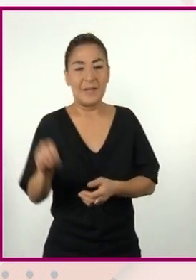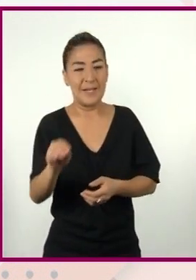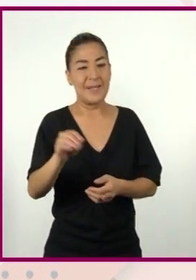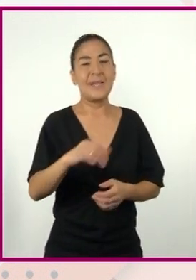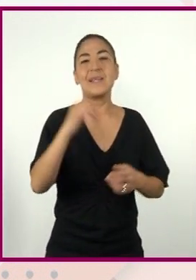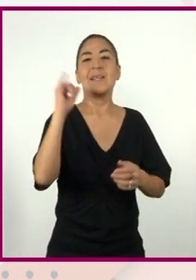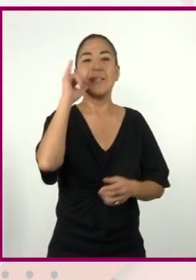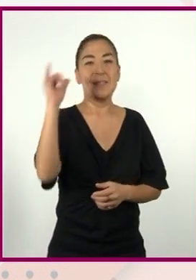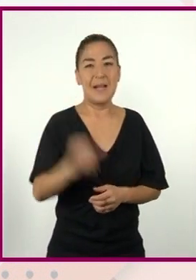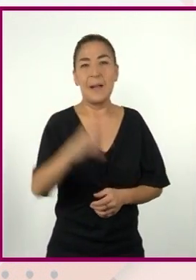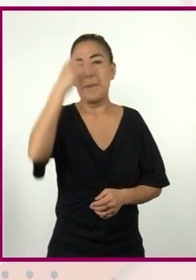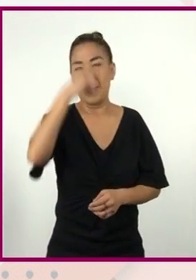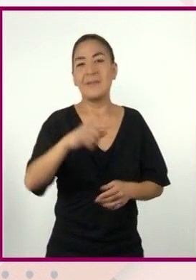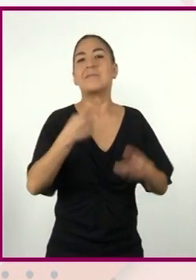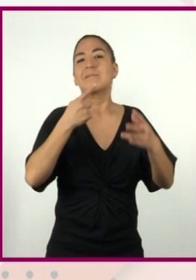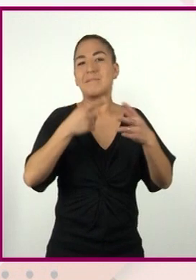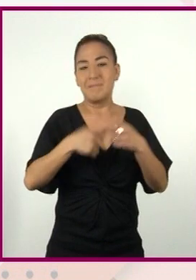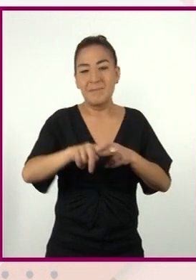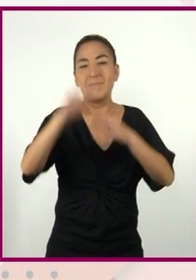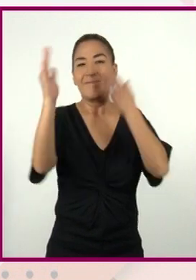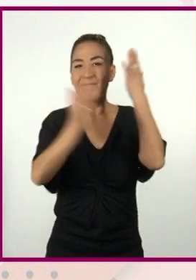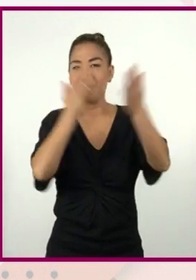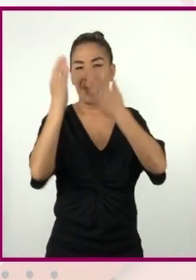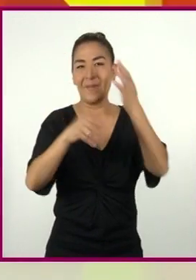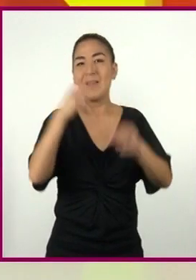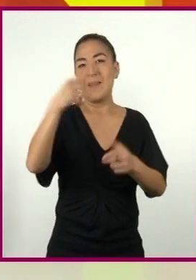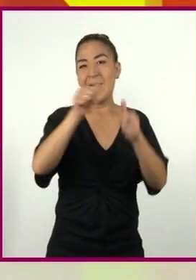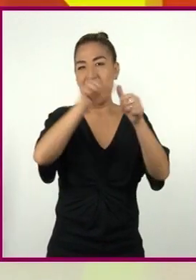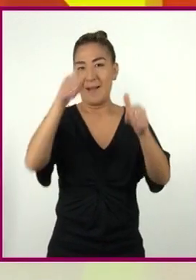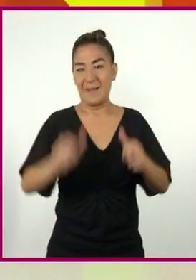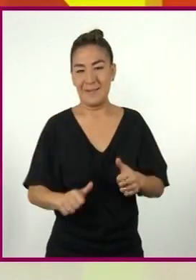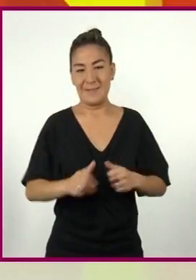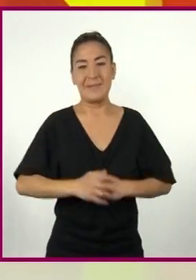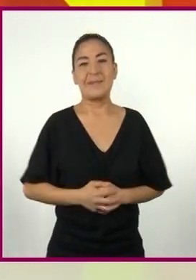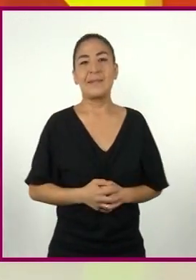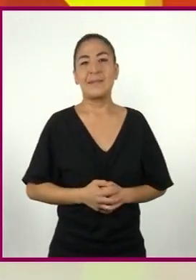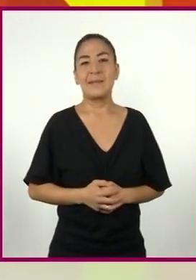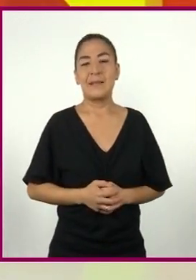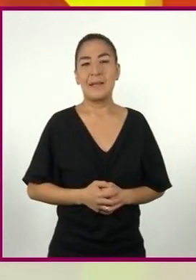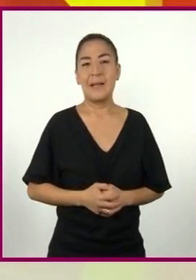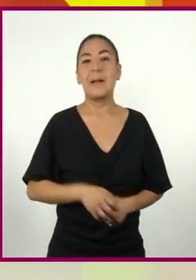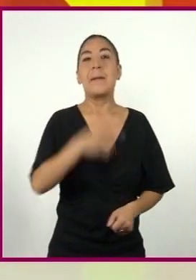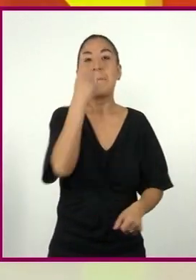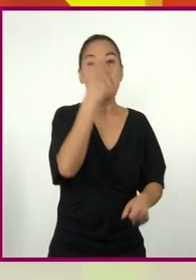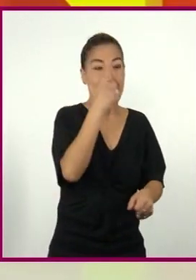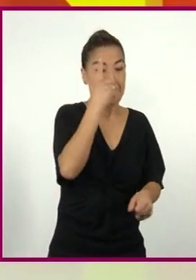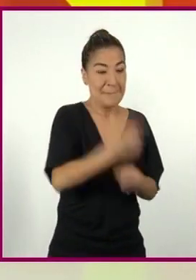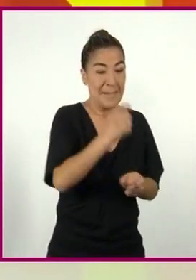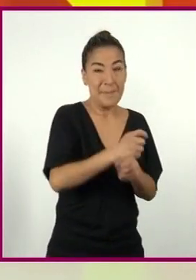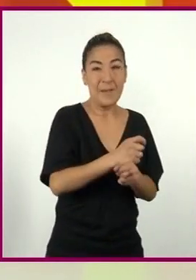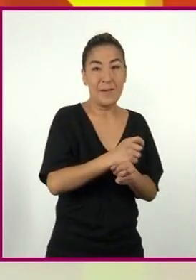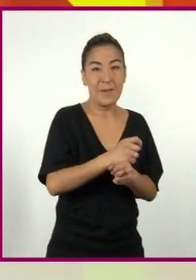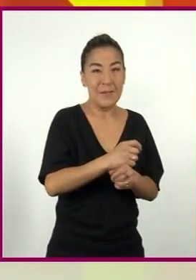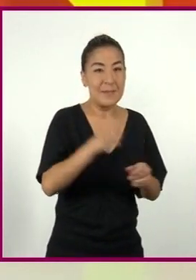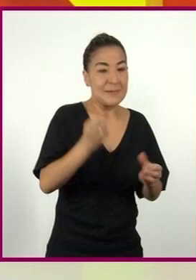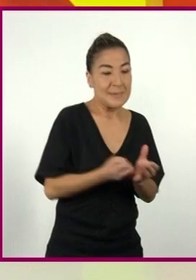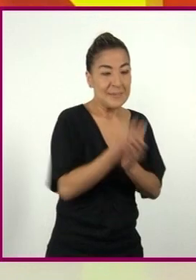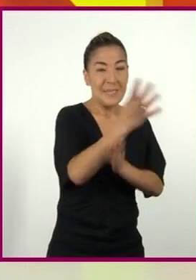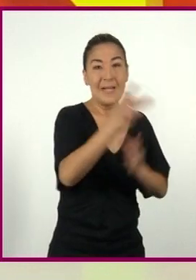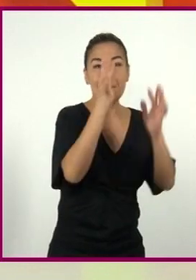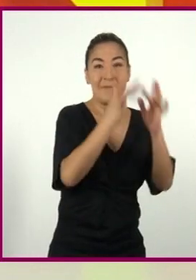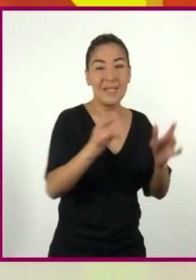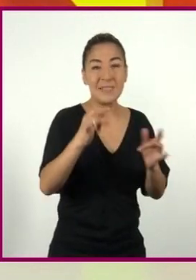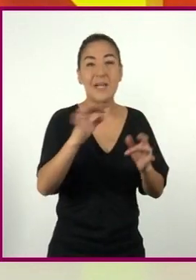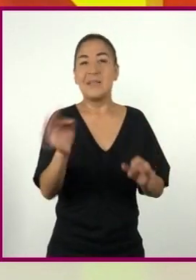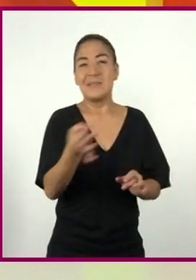estudiar el arte del Renacimiento. O sea, primero salió de Francia e inmediatamente